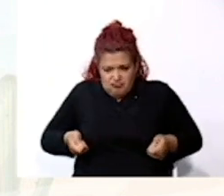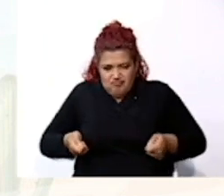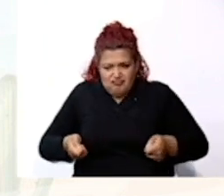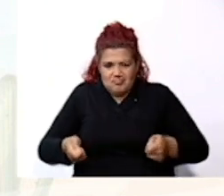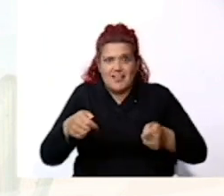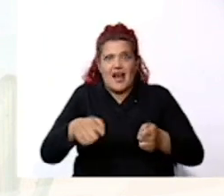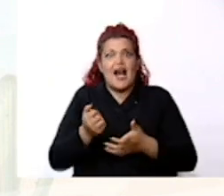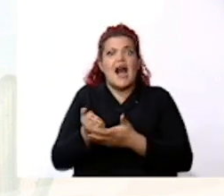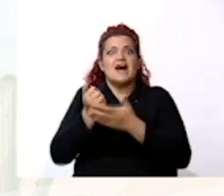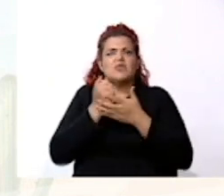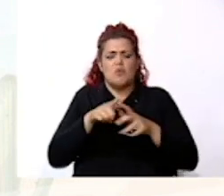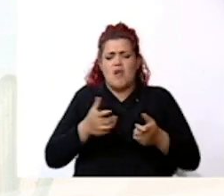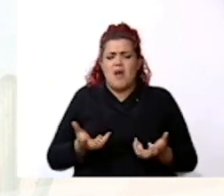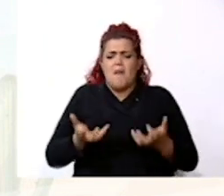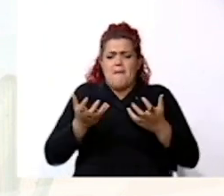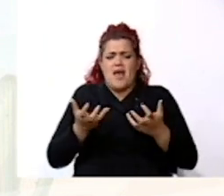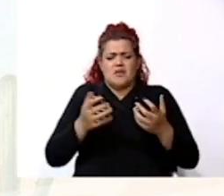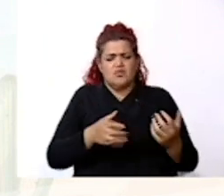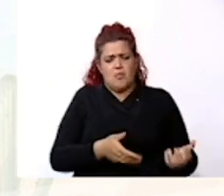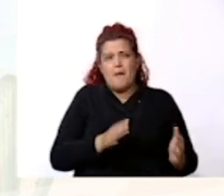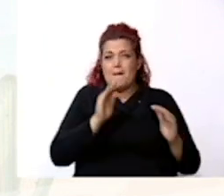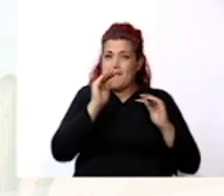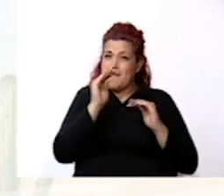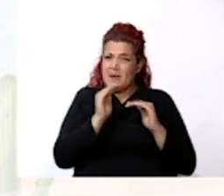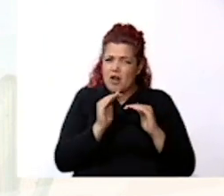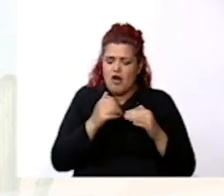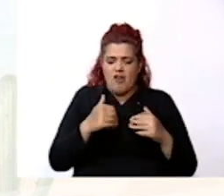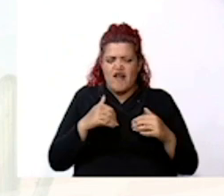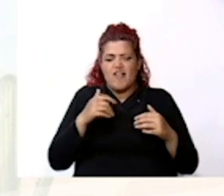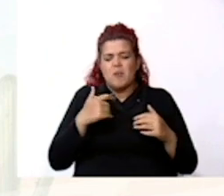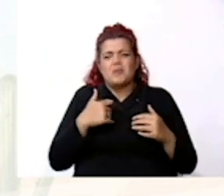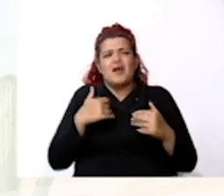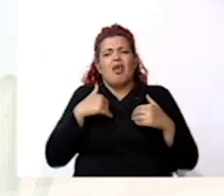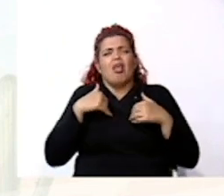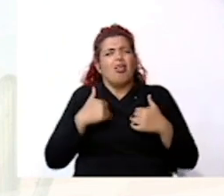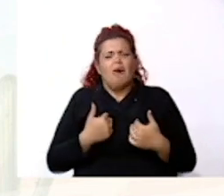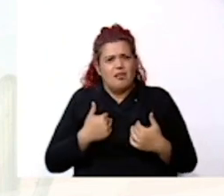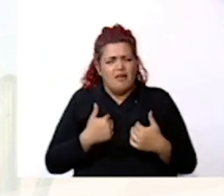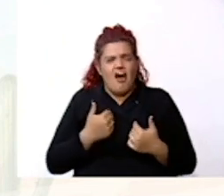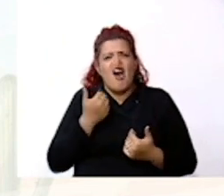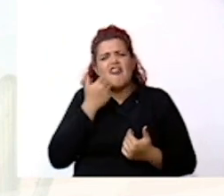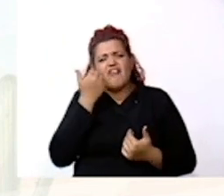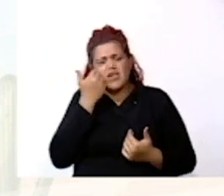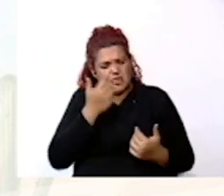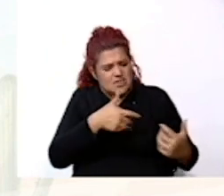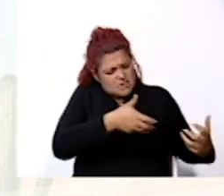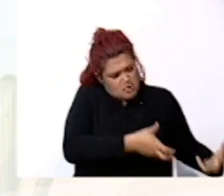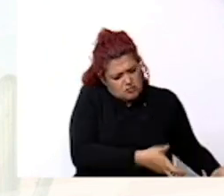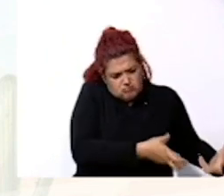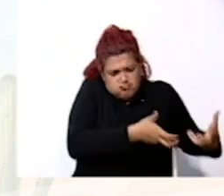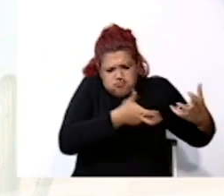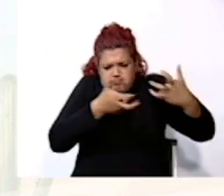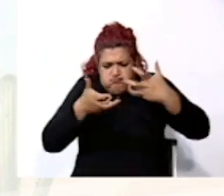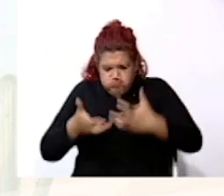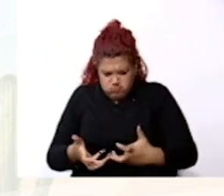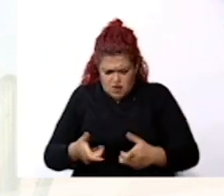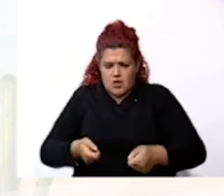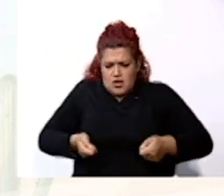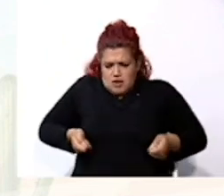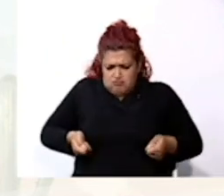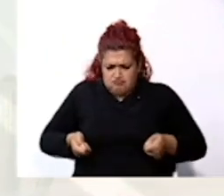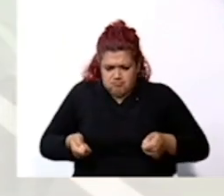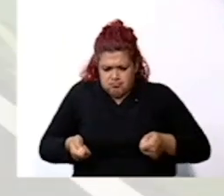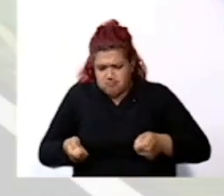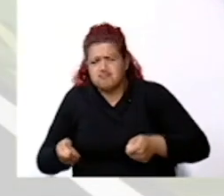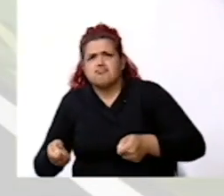ayuda a levantar con menor esfuerzo cierta cantidad de peso y poder transportarlo de un